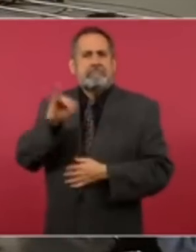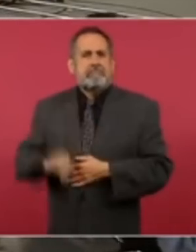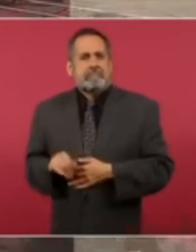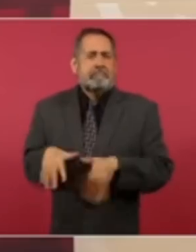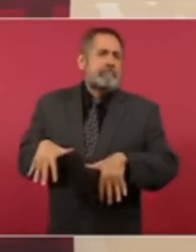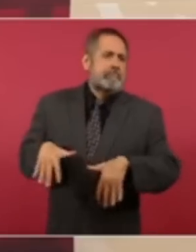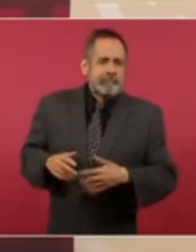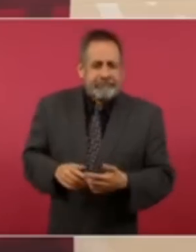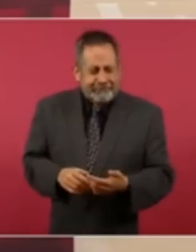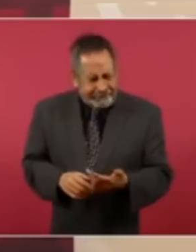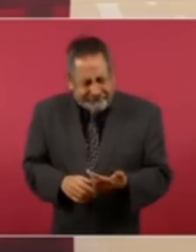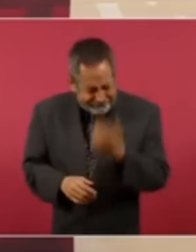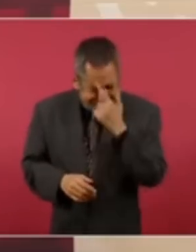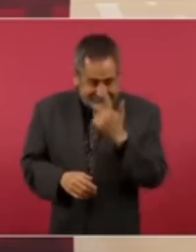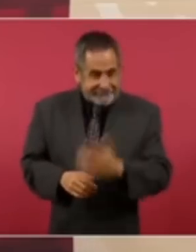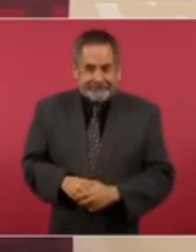Sí.